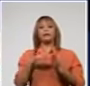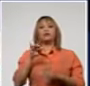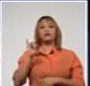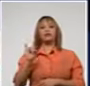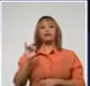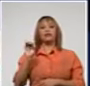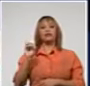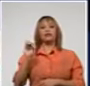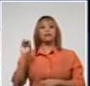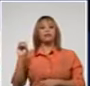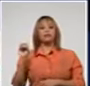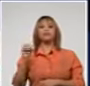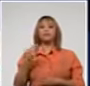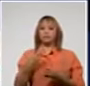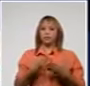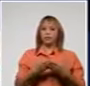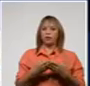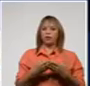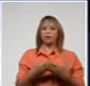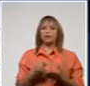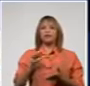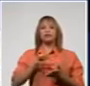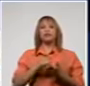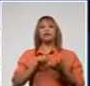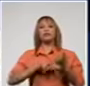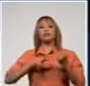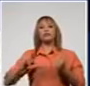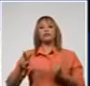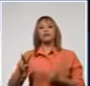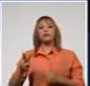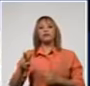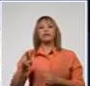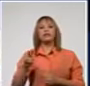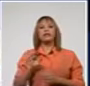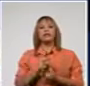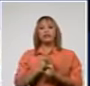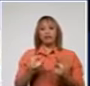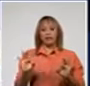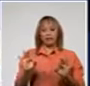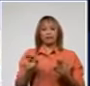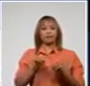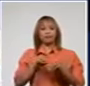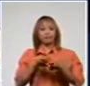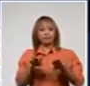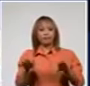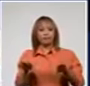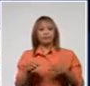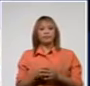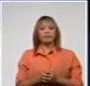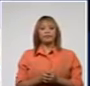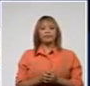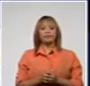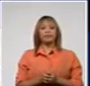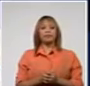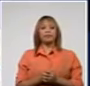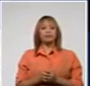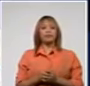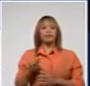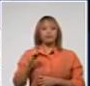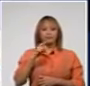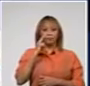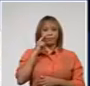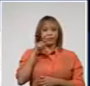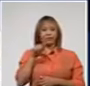muestras, en los del Centro Provincial de Higiene, Epidemiología y Microbiología de